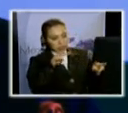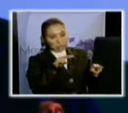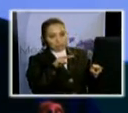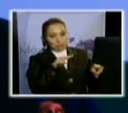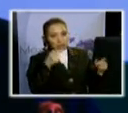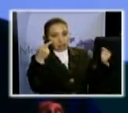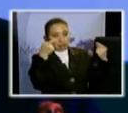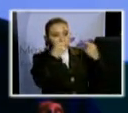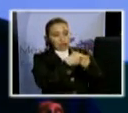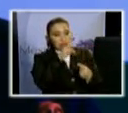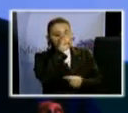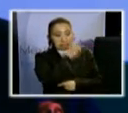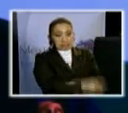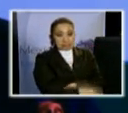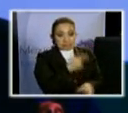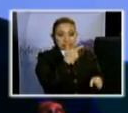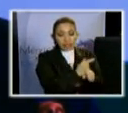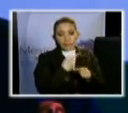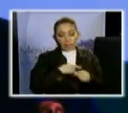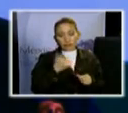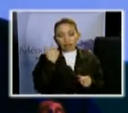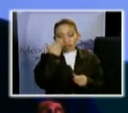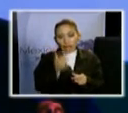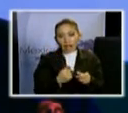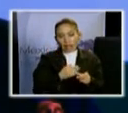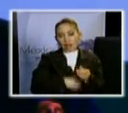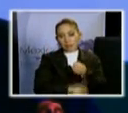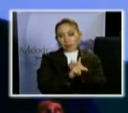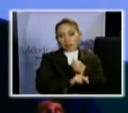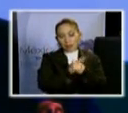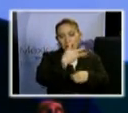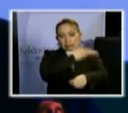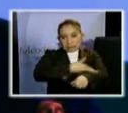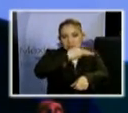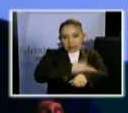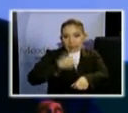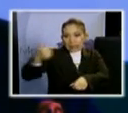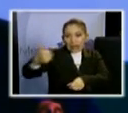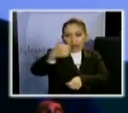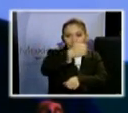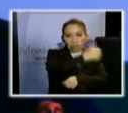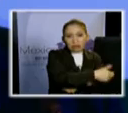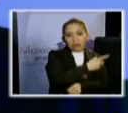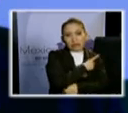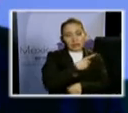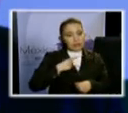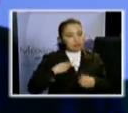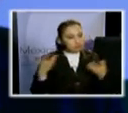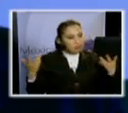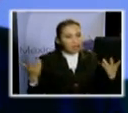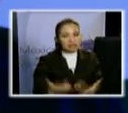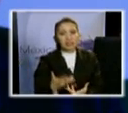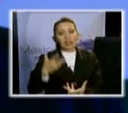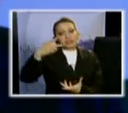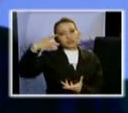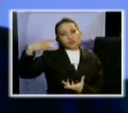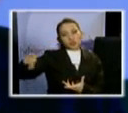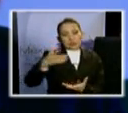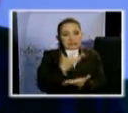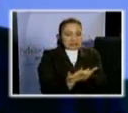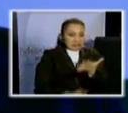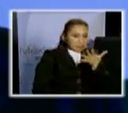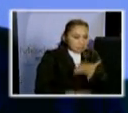personas y de la determinación de la gente de enfrentar el problema cara a cara, y cada uno de nosotros tenemos que hacer lo que esté en nuestro